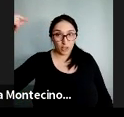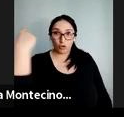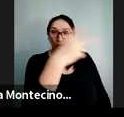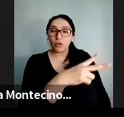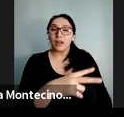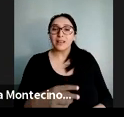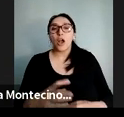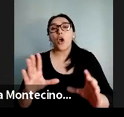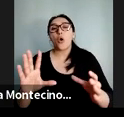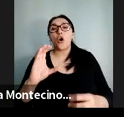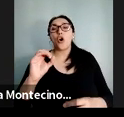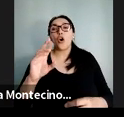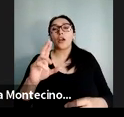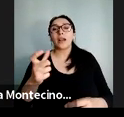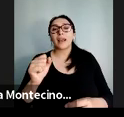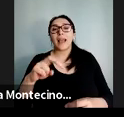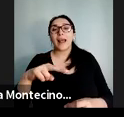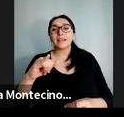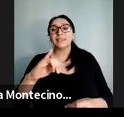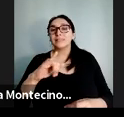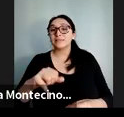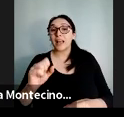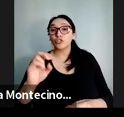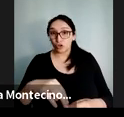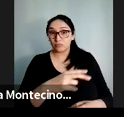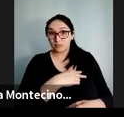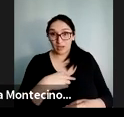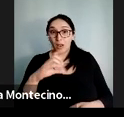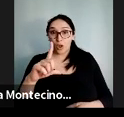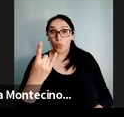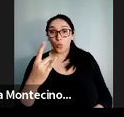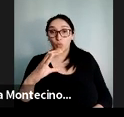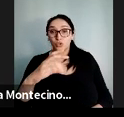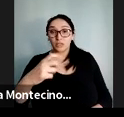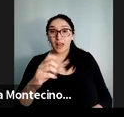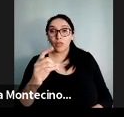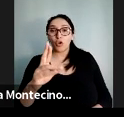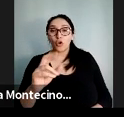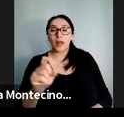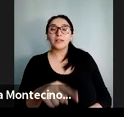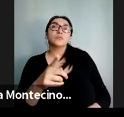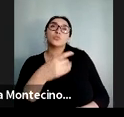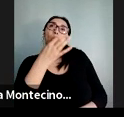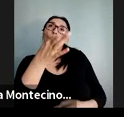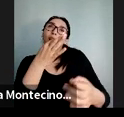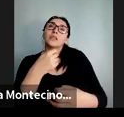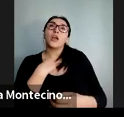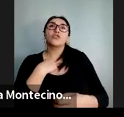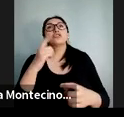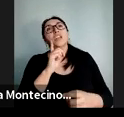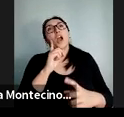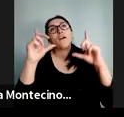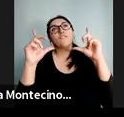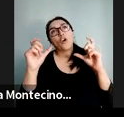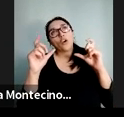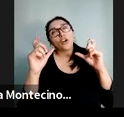encontrar ahí. Y ahí se van a dar una serie de pasos para que tú cuentes qué tipo de fotografías tienes o qué tipo de material bajo el cual